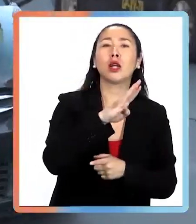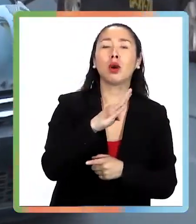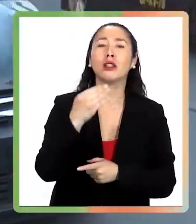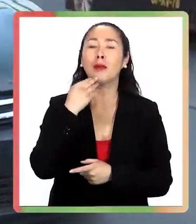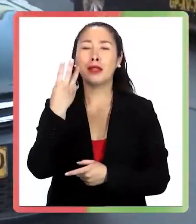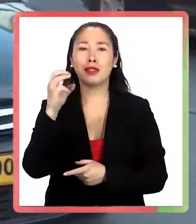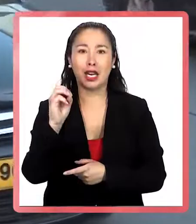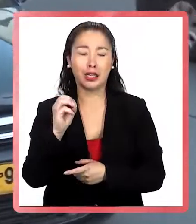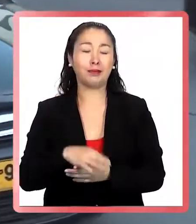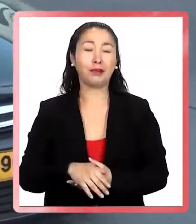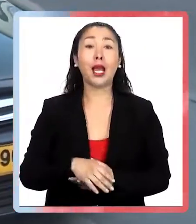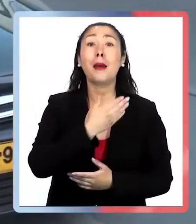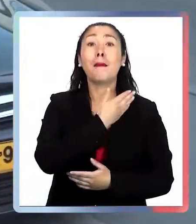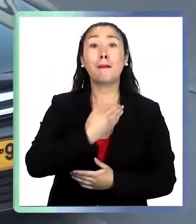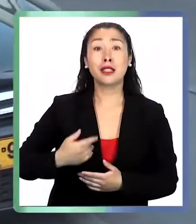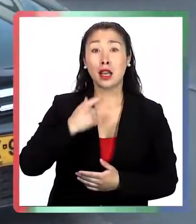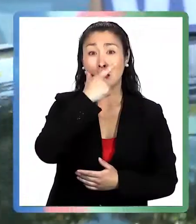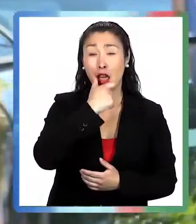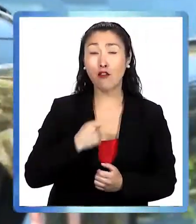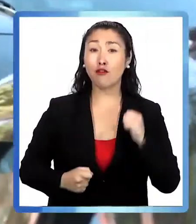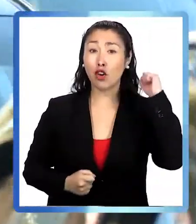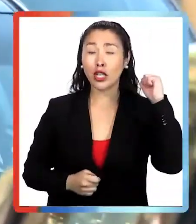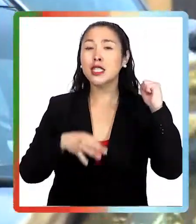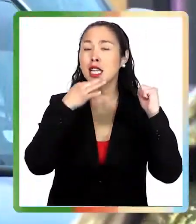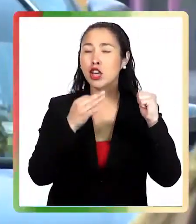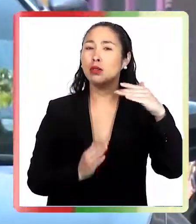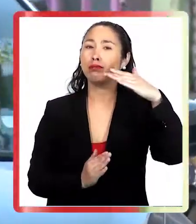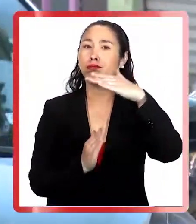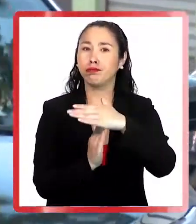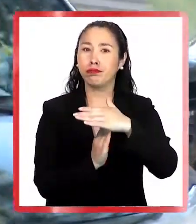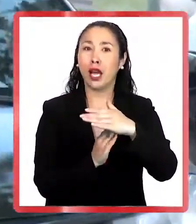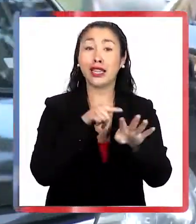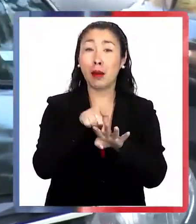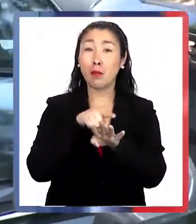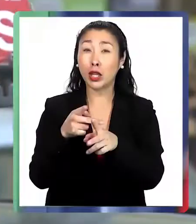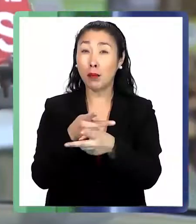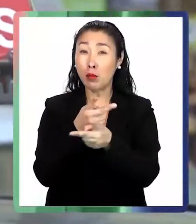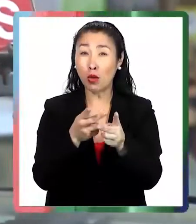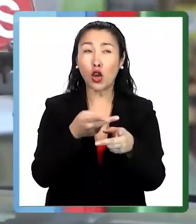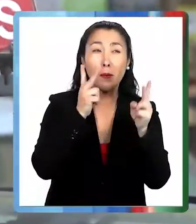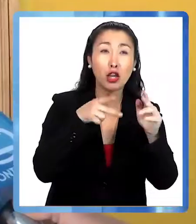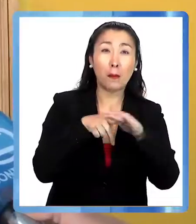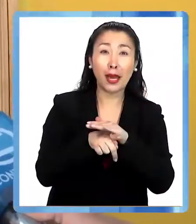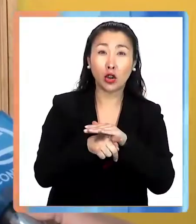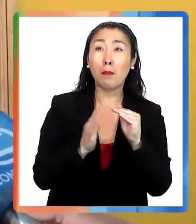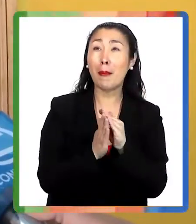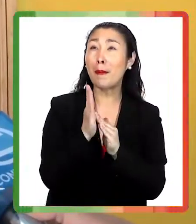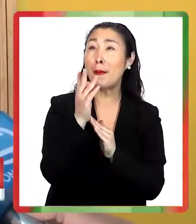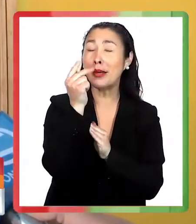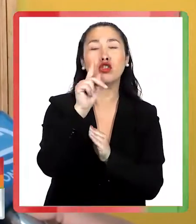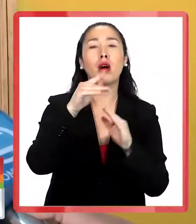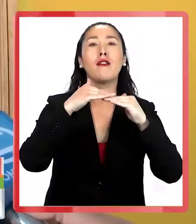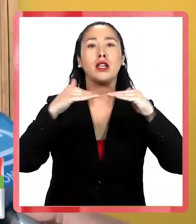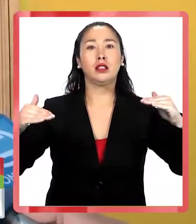presidente Boric realizó una serie de anuncios, entre los que se cuenta el compromiso del congelamiento de los precios del transporte público. Si no acontece